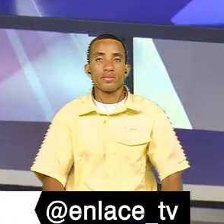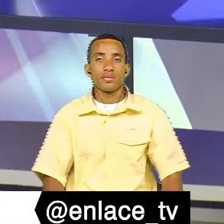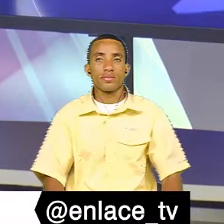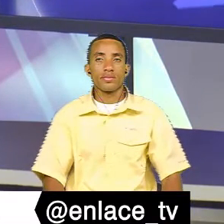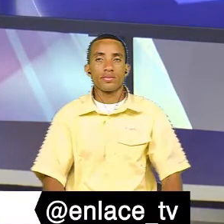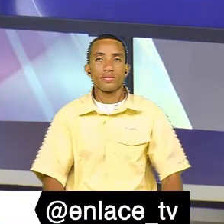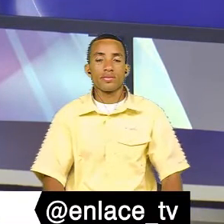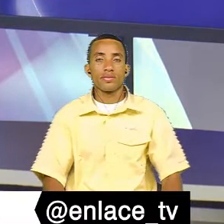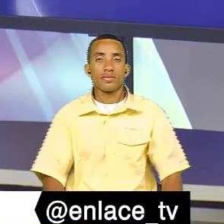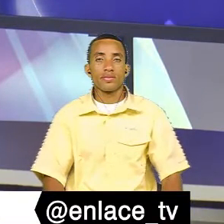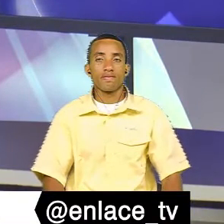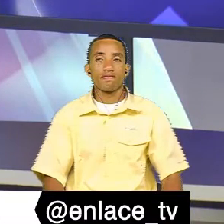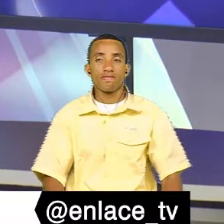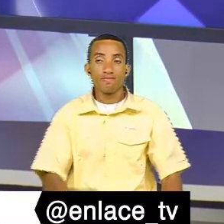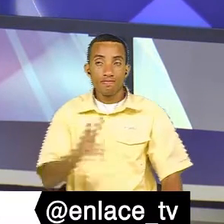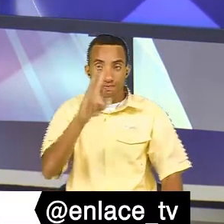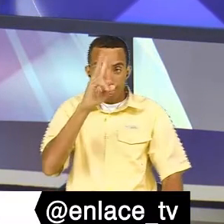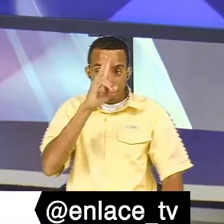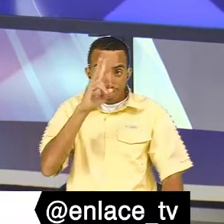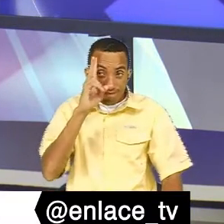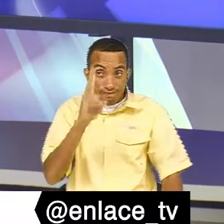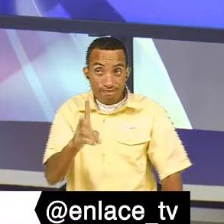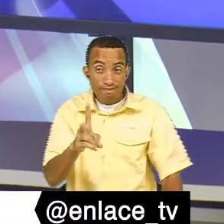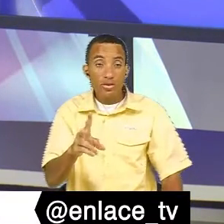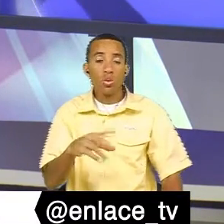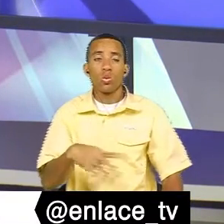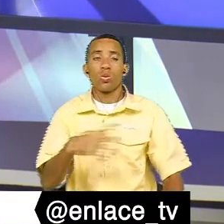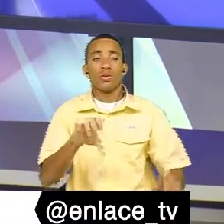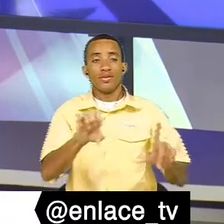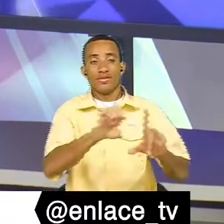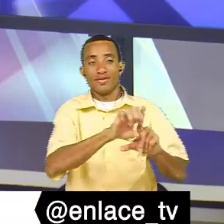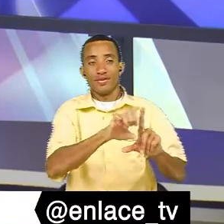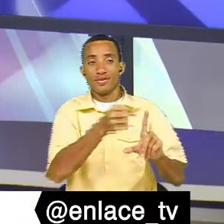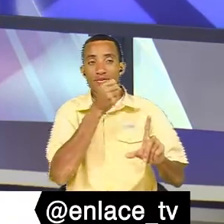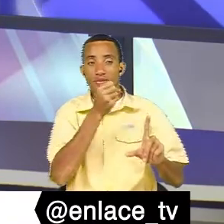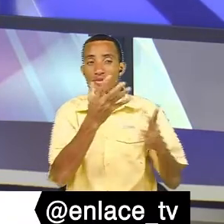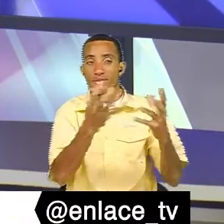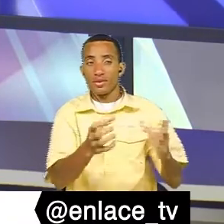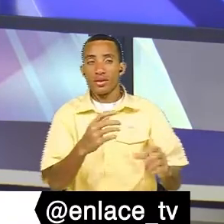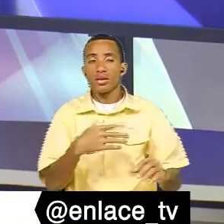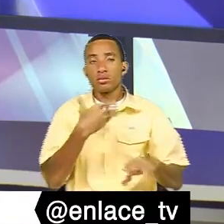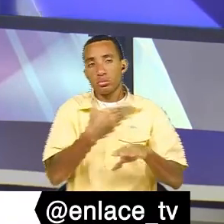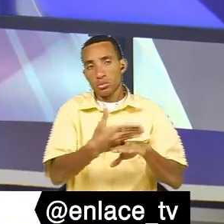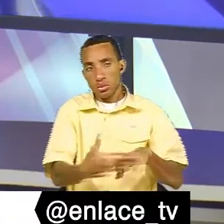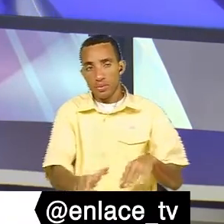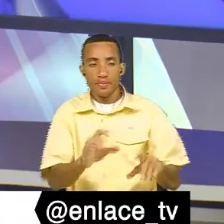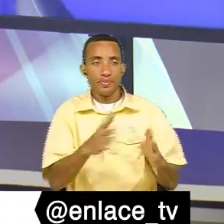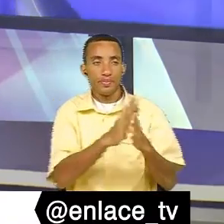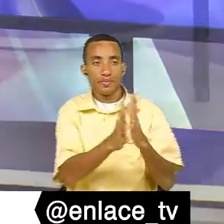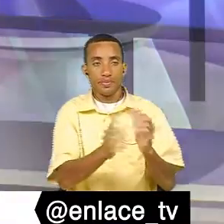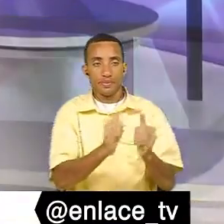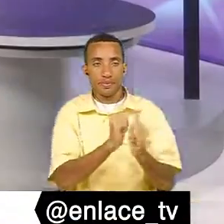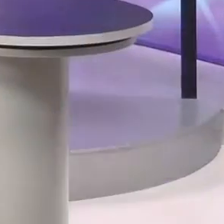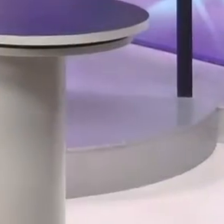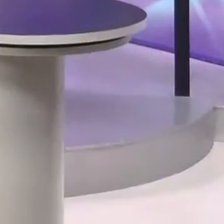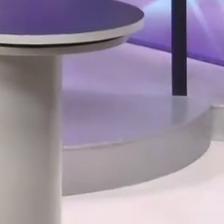Hacemos un reconocimiento a los que hacen posible el noticiero que usted quiere ver. Y al regresar está aquí toda la información deportiva. Ya regresamos a Enlace Noticias.